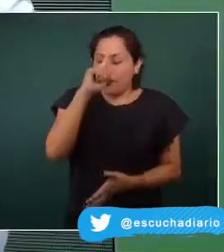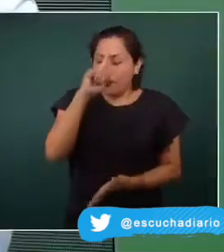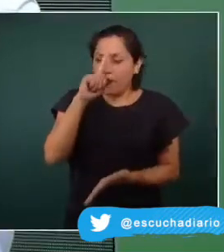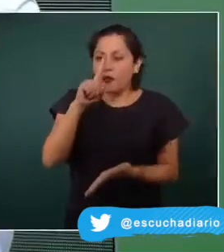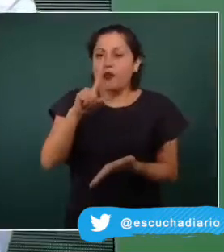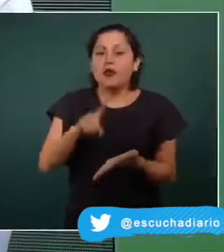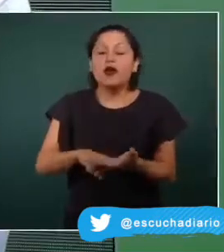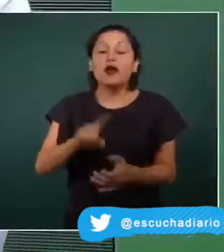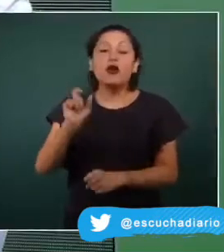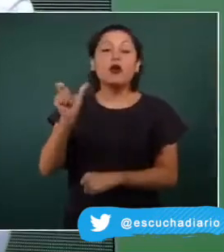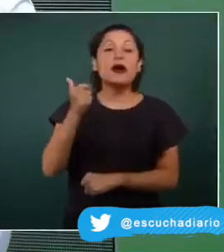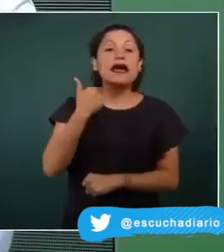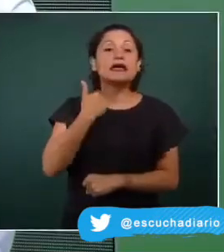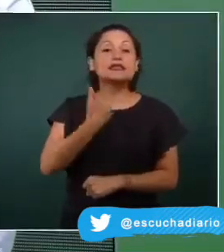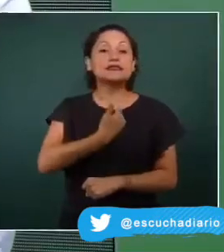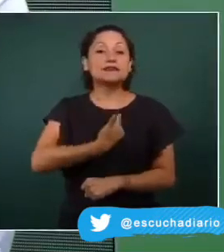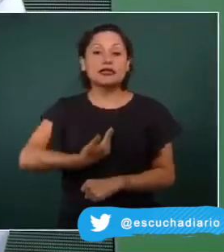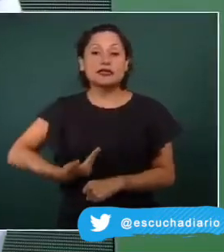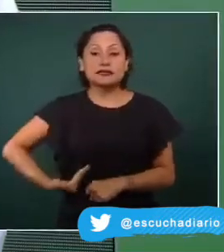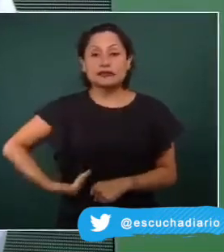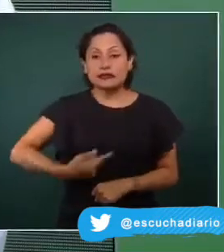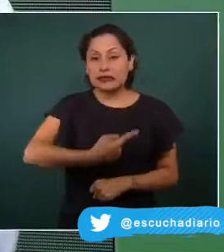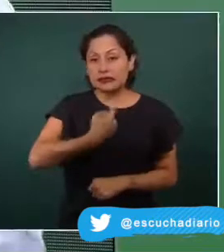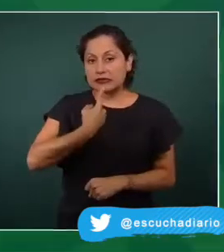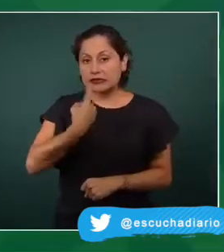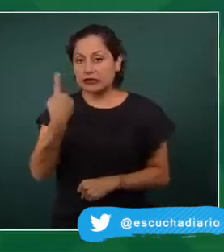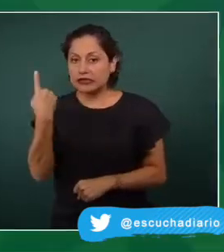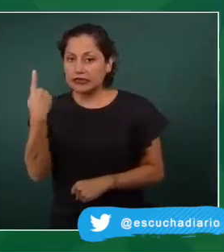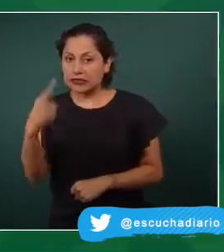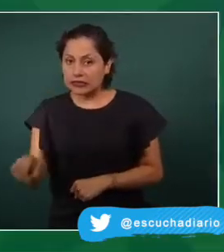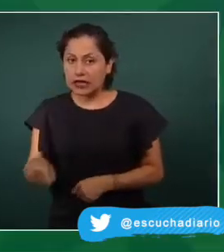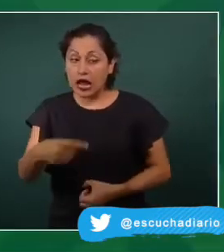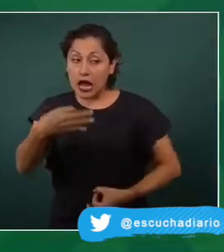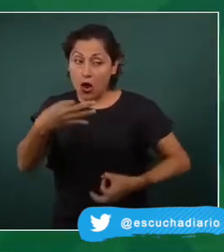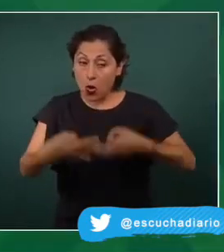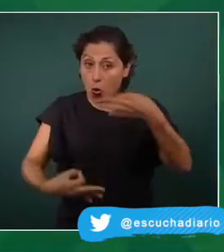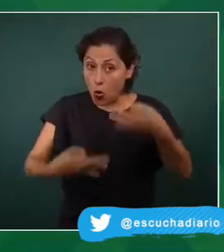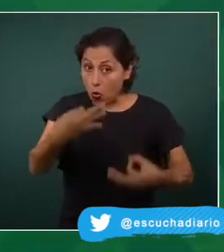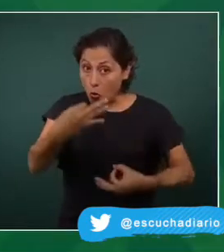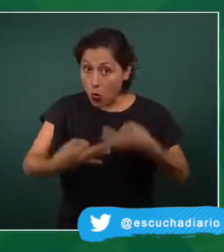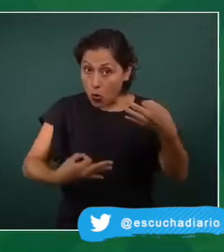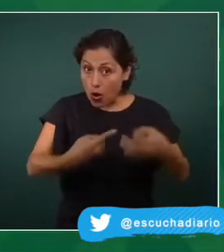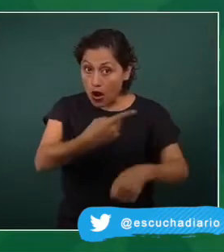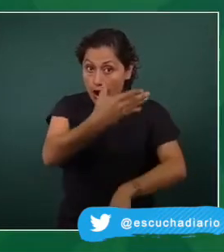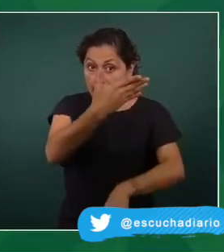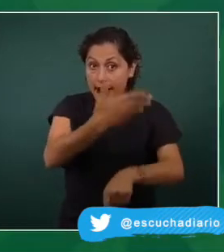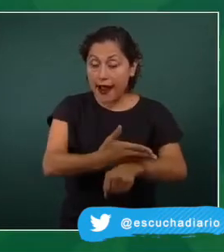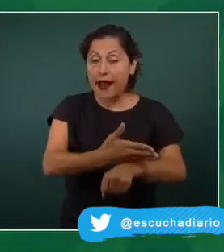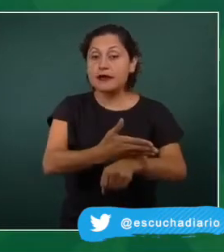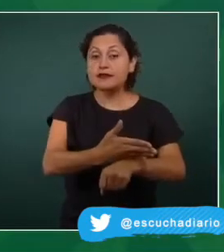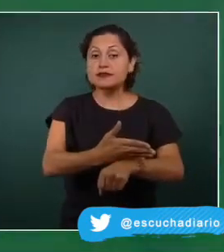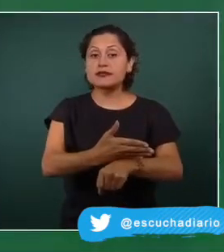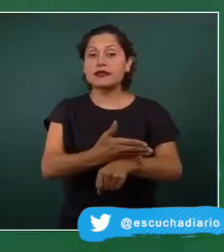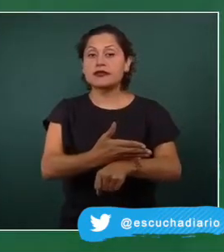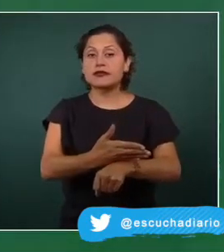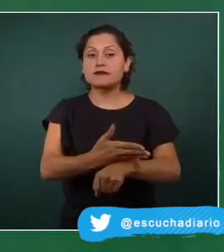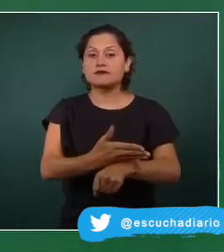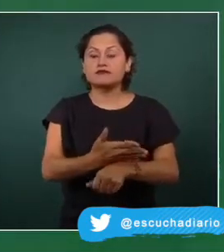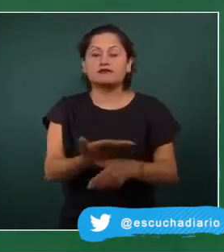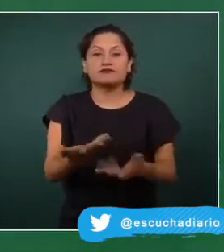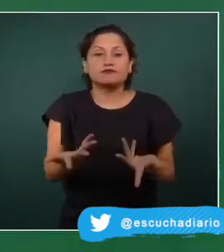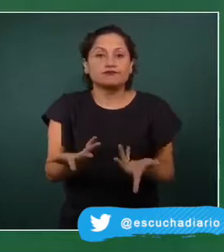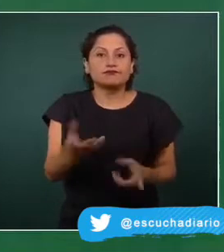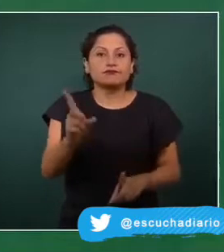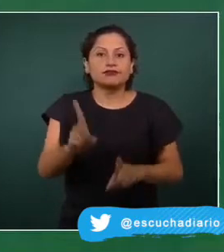expresidente en los casos en que se están dando las cosas, los acontecimientos